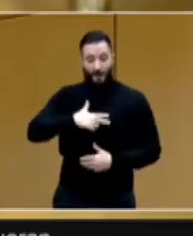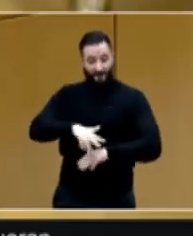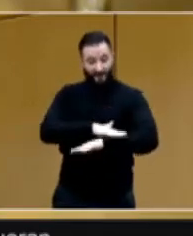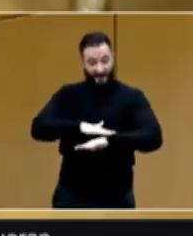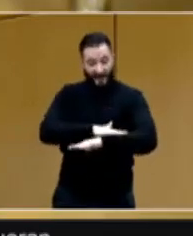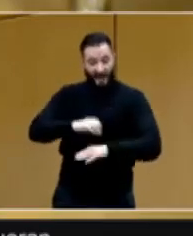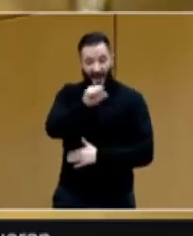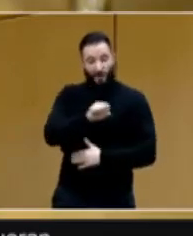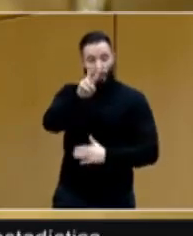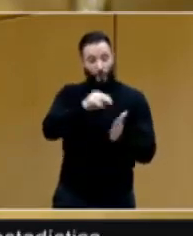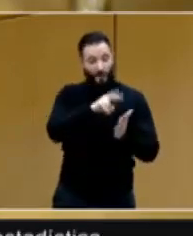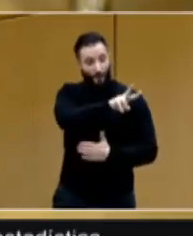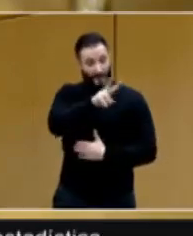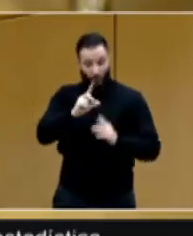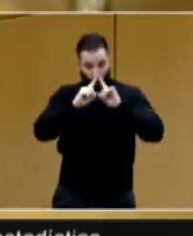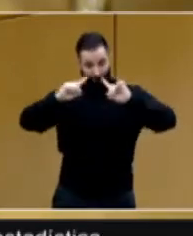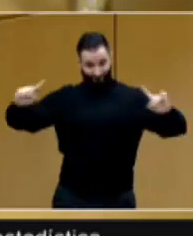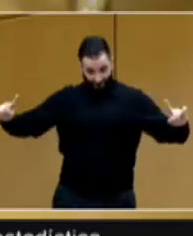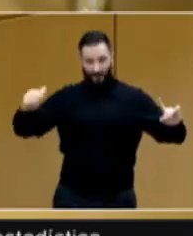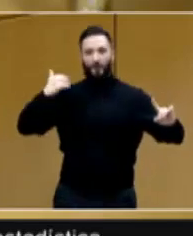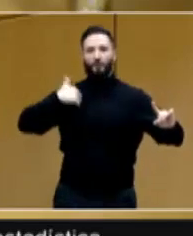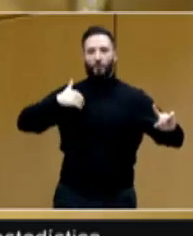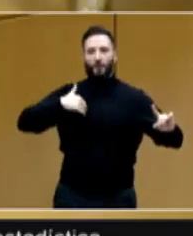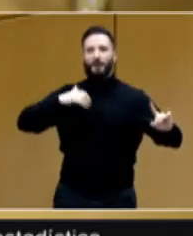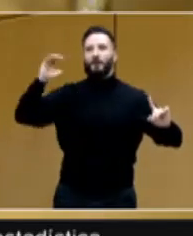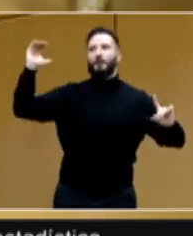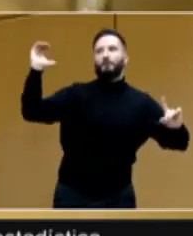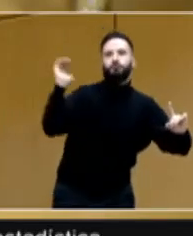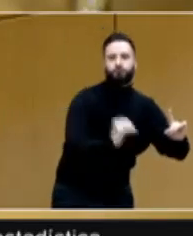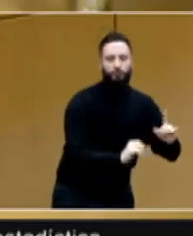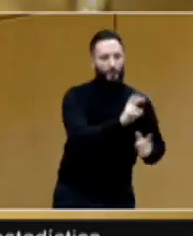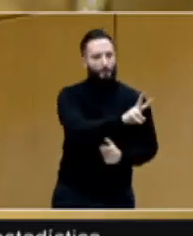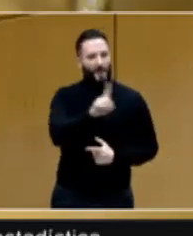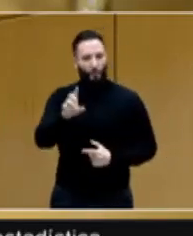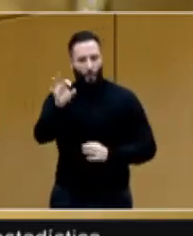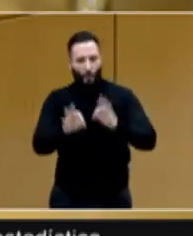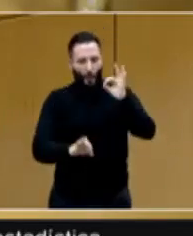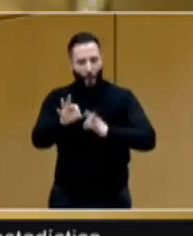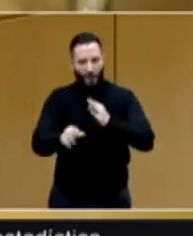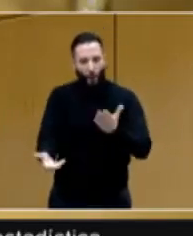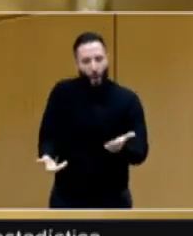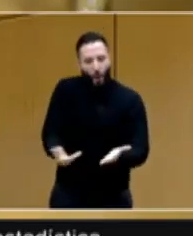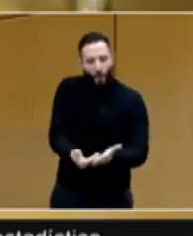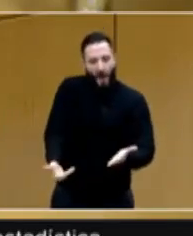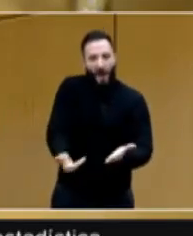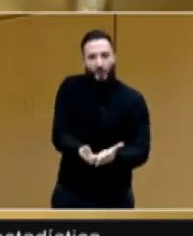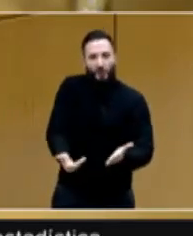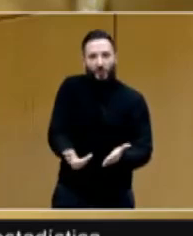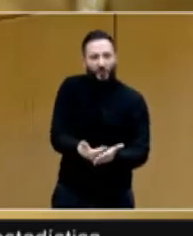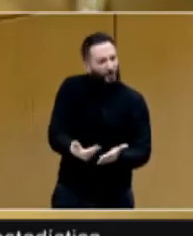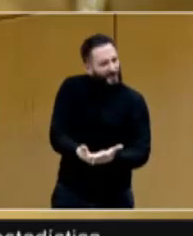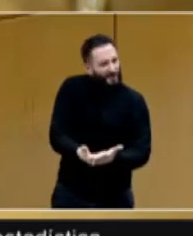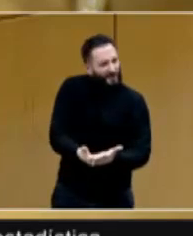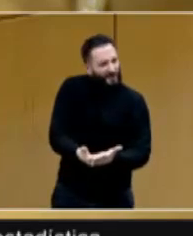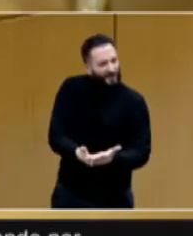2022 se ha reducido con respecto al año pasado un 21% el volumen de Procedimientos que se han instado